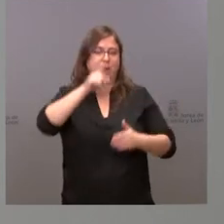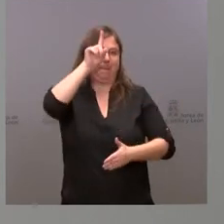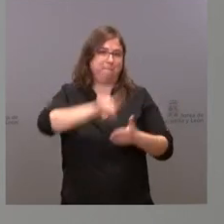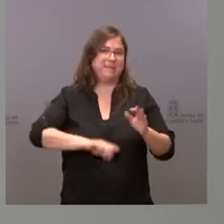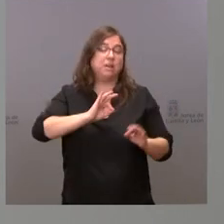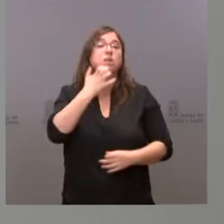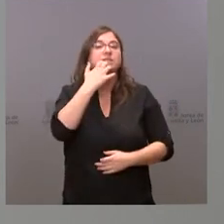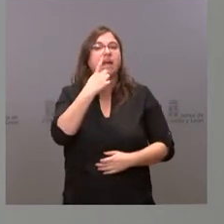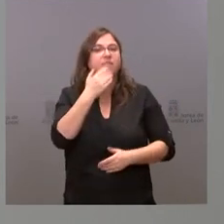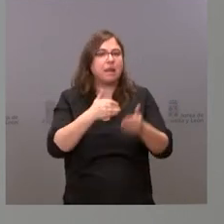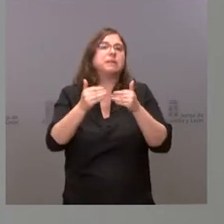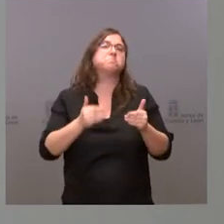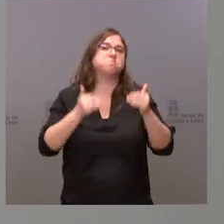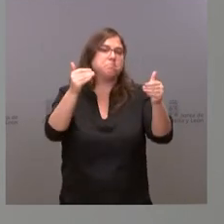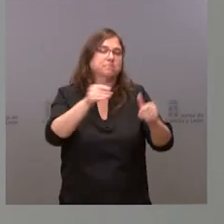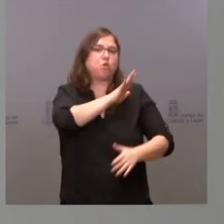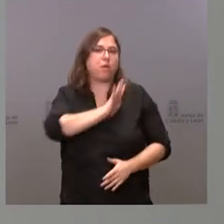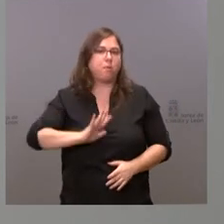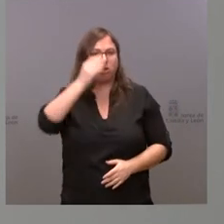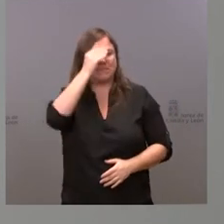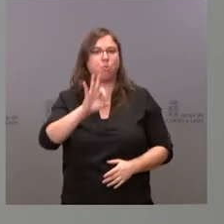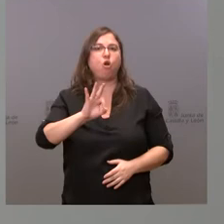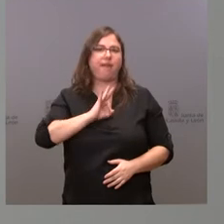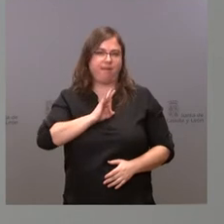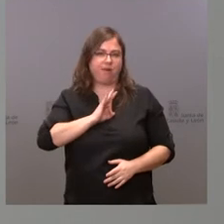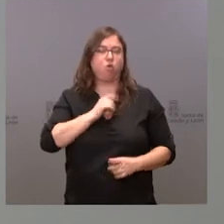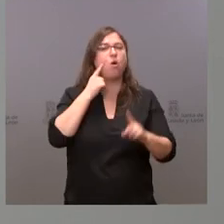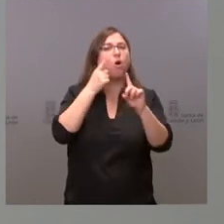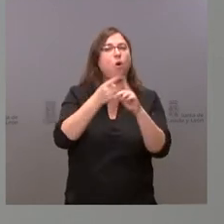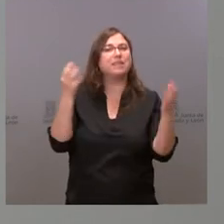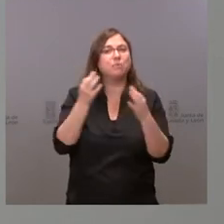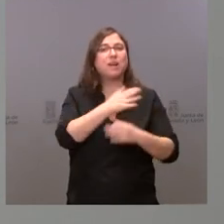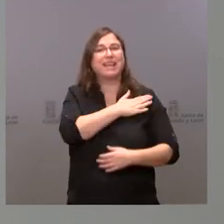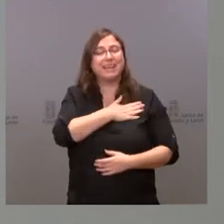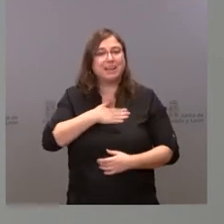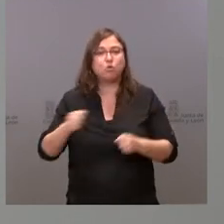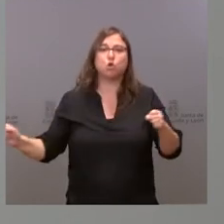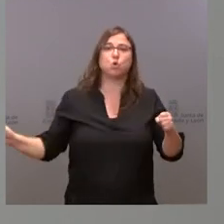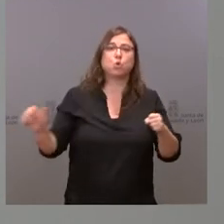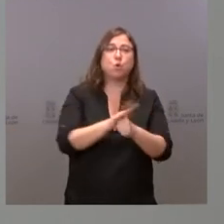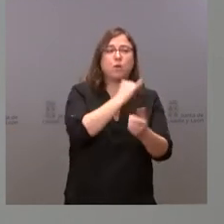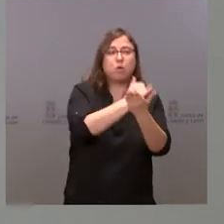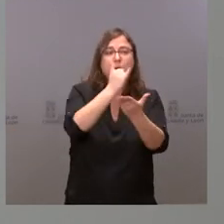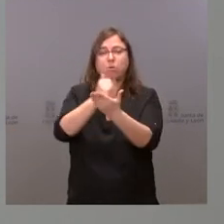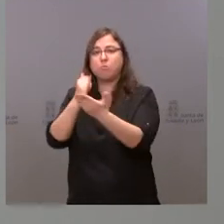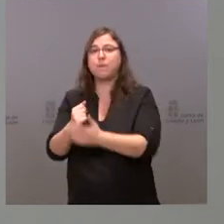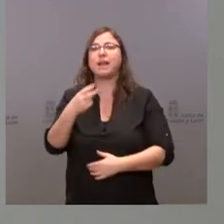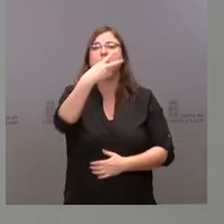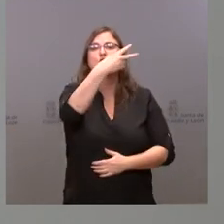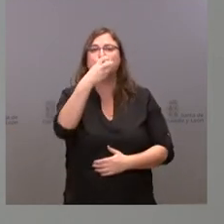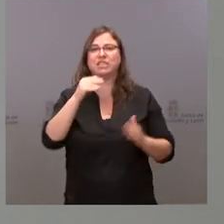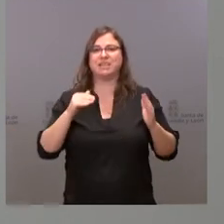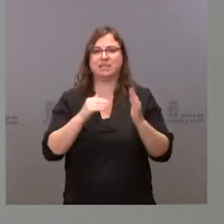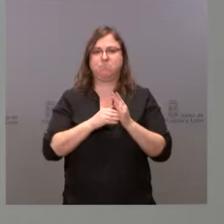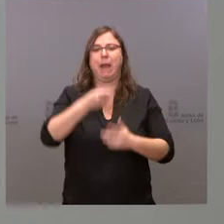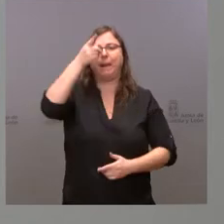nuestra pretensión nuestro cálculo nuestro objetivo es intentar llegar a las 200 mil de pruebas diagnósticas a lo largo de